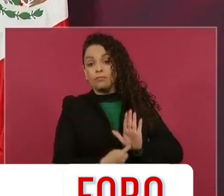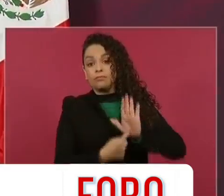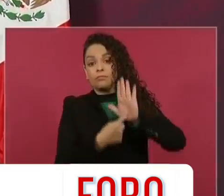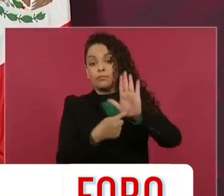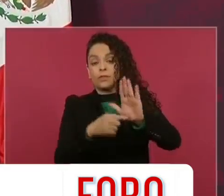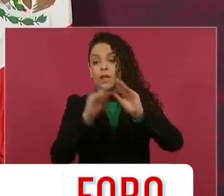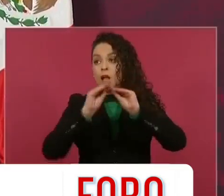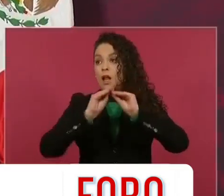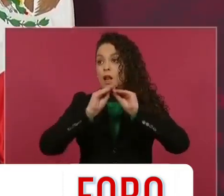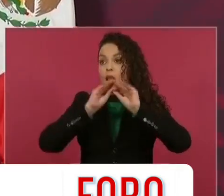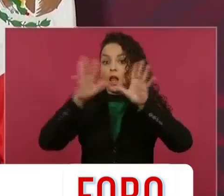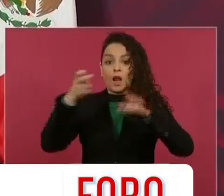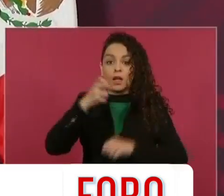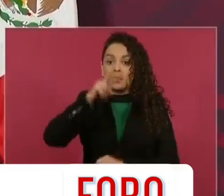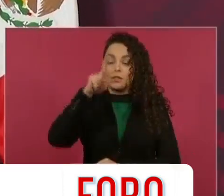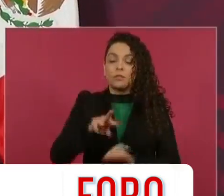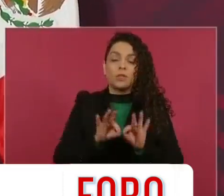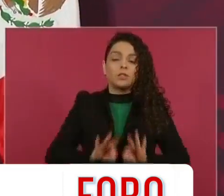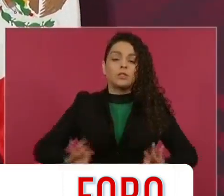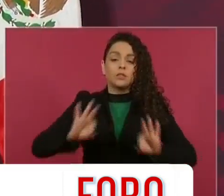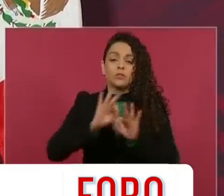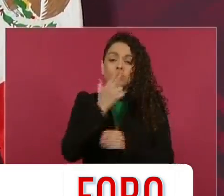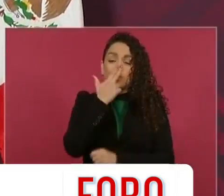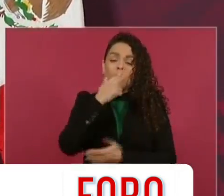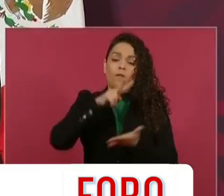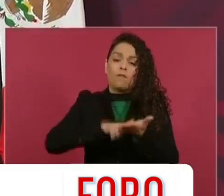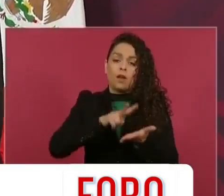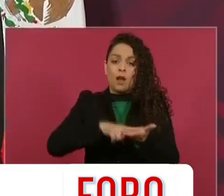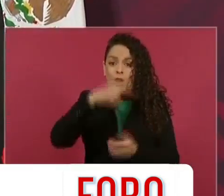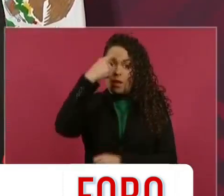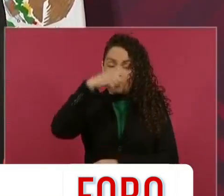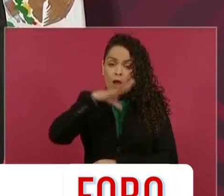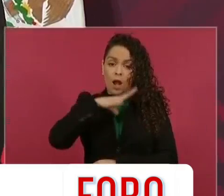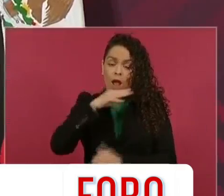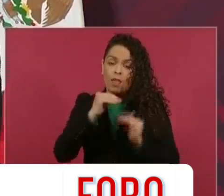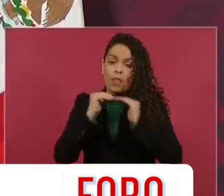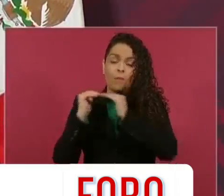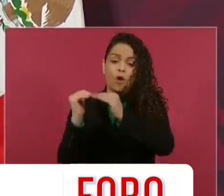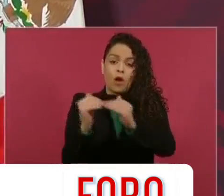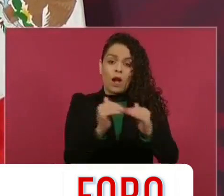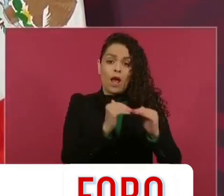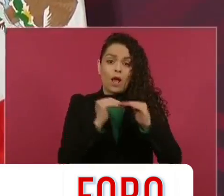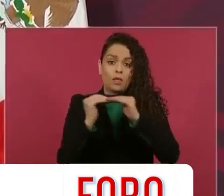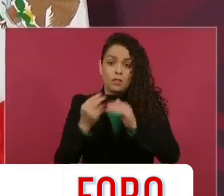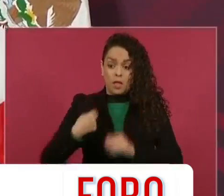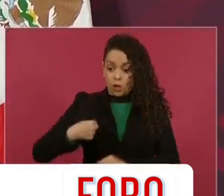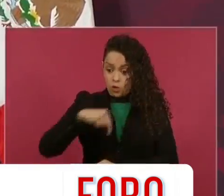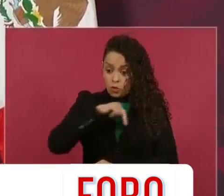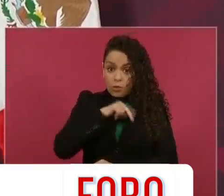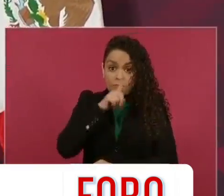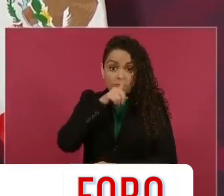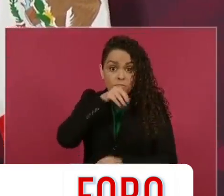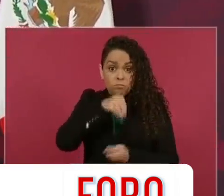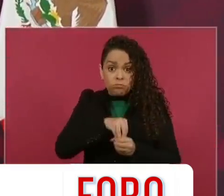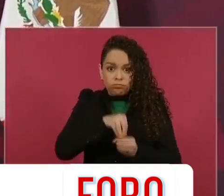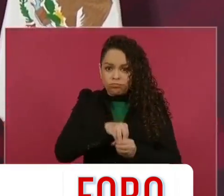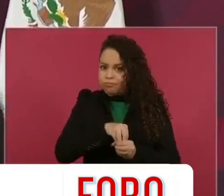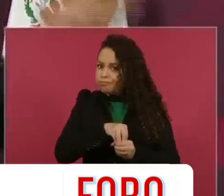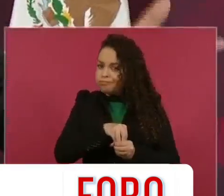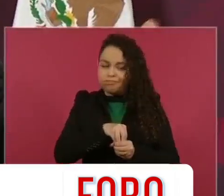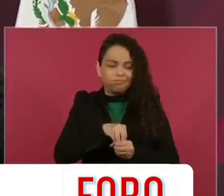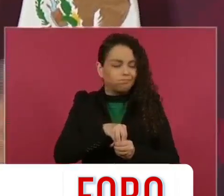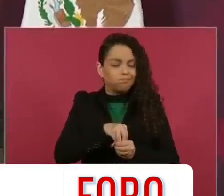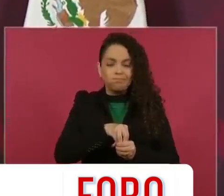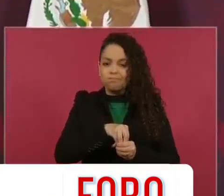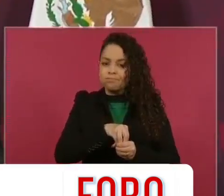Es una regla de oro de la democracia. No podemos ocultar absolutamente nada. Y me consta que han entregado todo lo